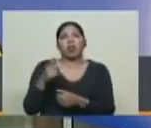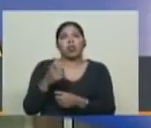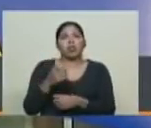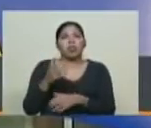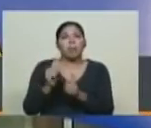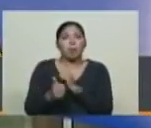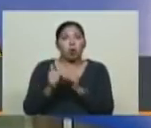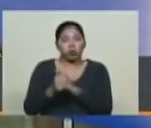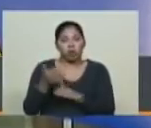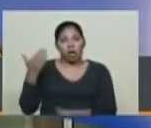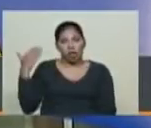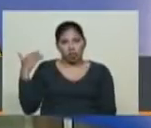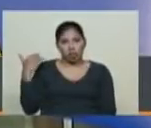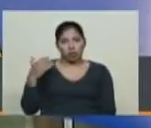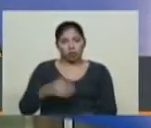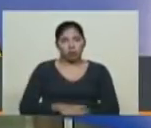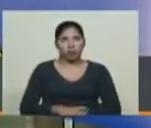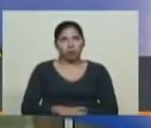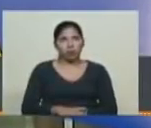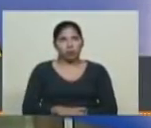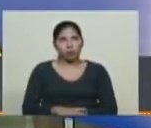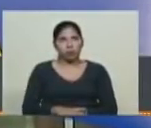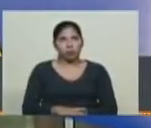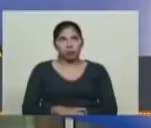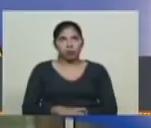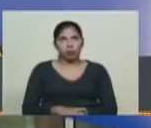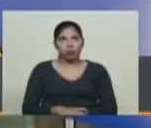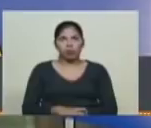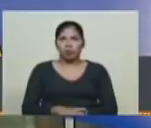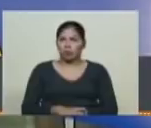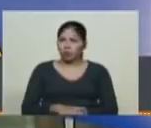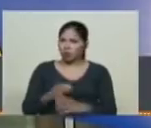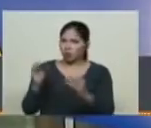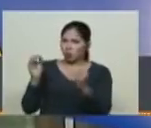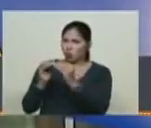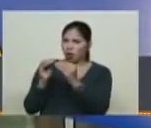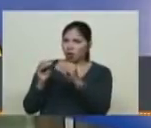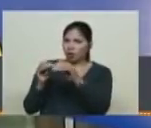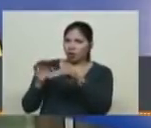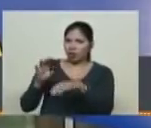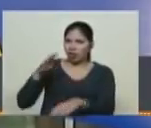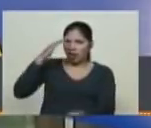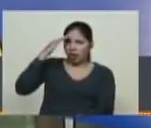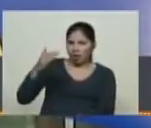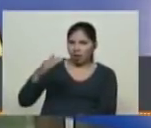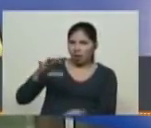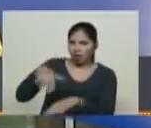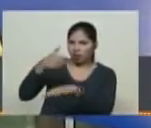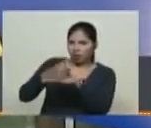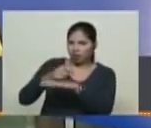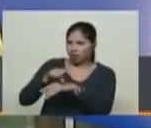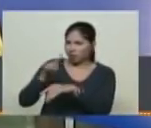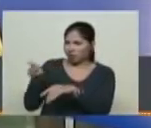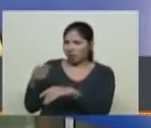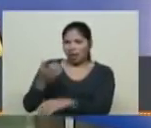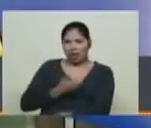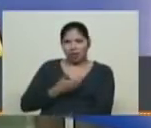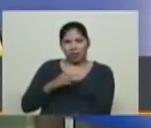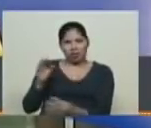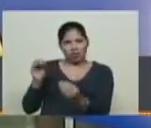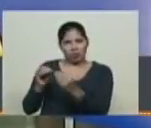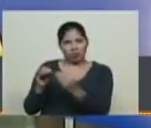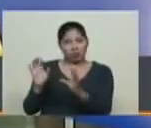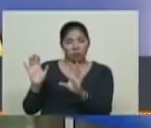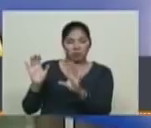aquí, combinado, el general y el alcalde, combinadito. Bueno,